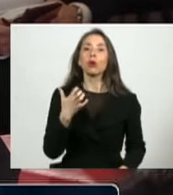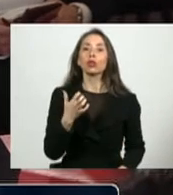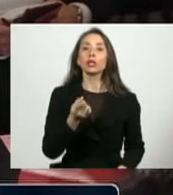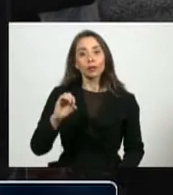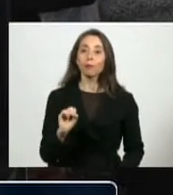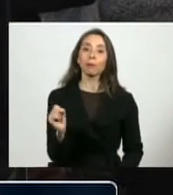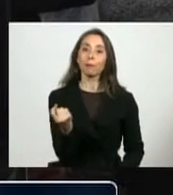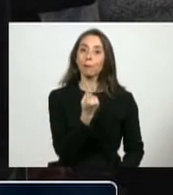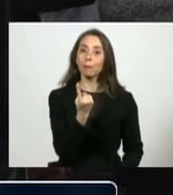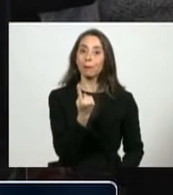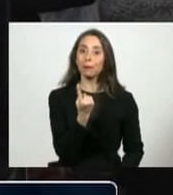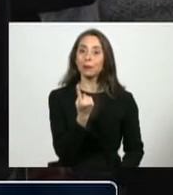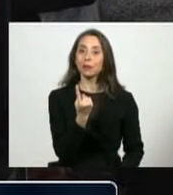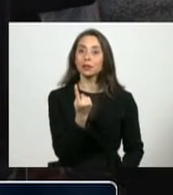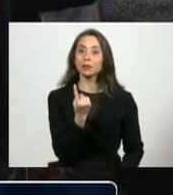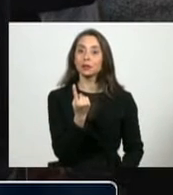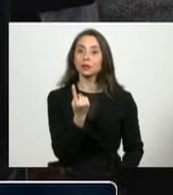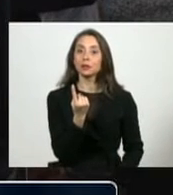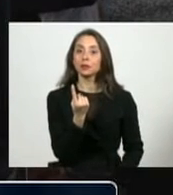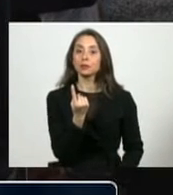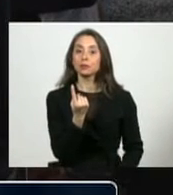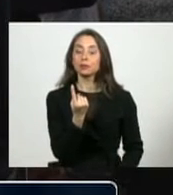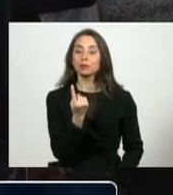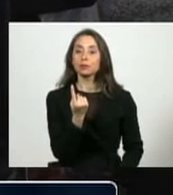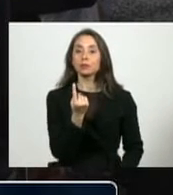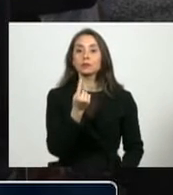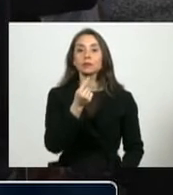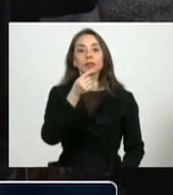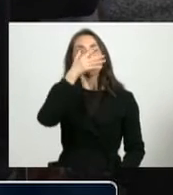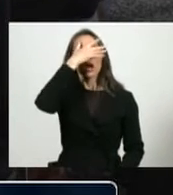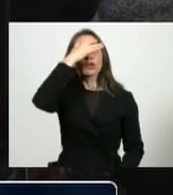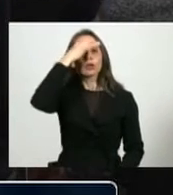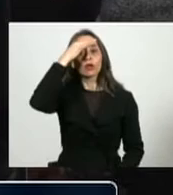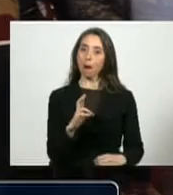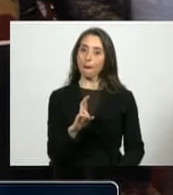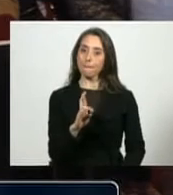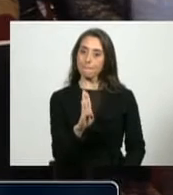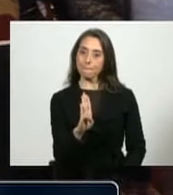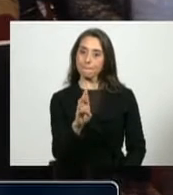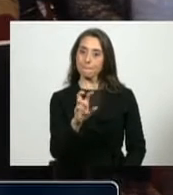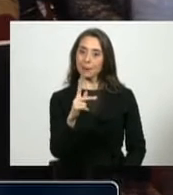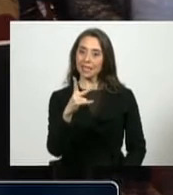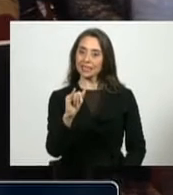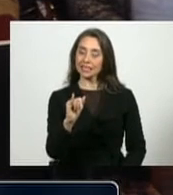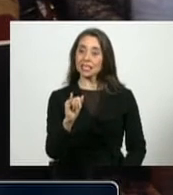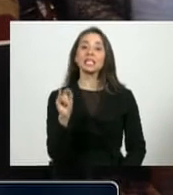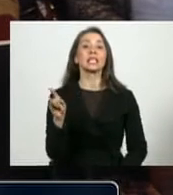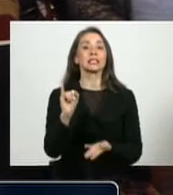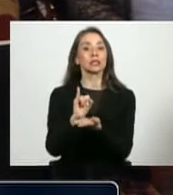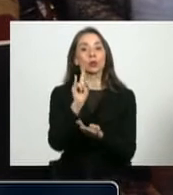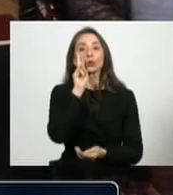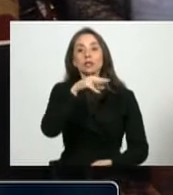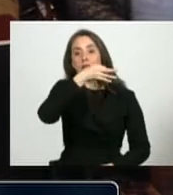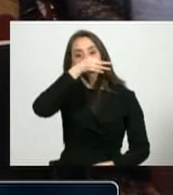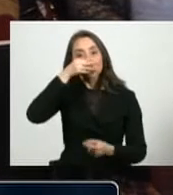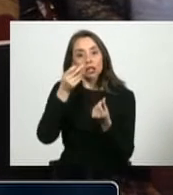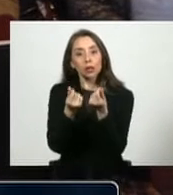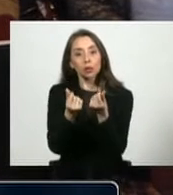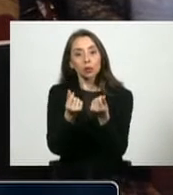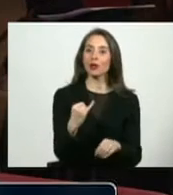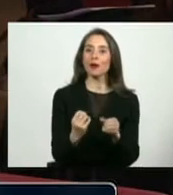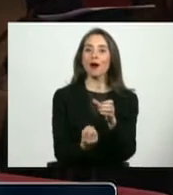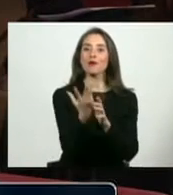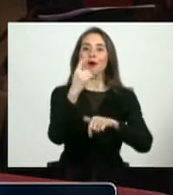participativo y abierto, donde se preguntaron temas como la inclusión laboral, la inclusión en la educación regular, la participación social de las personas